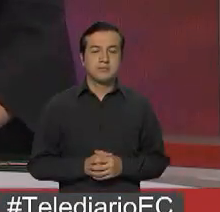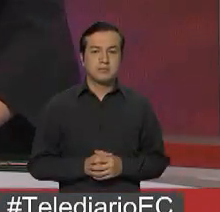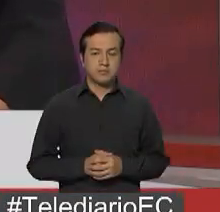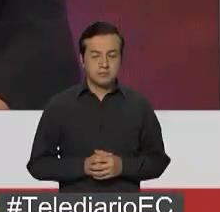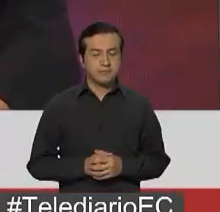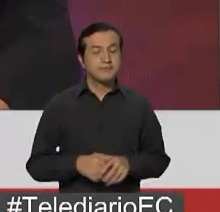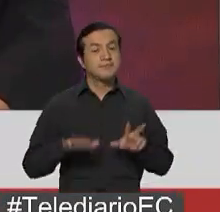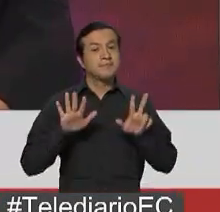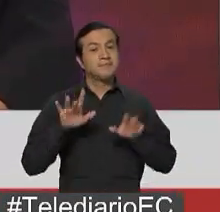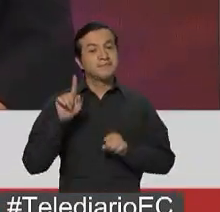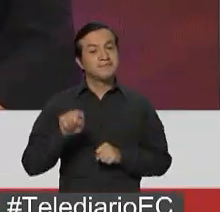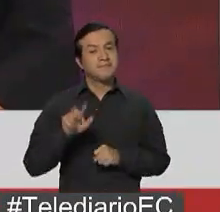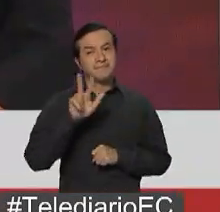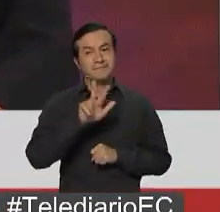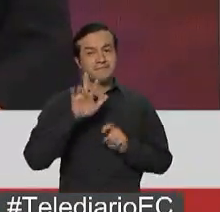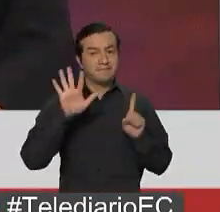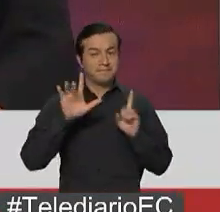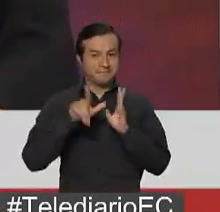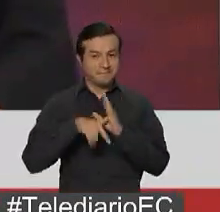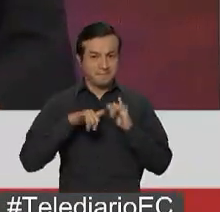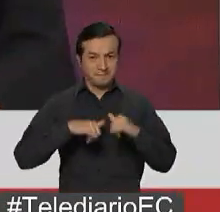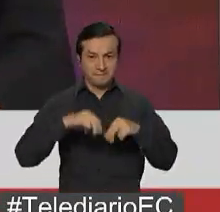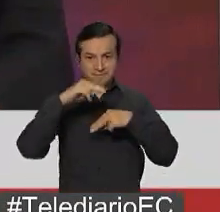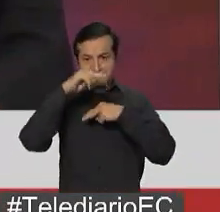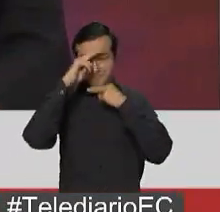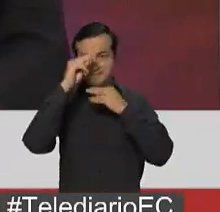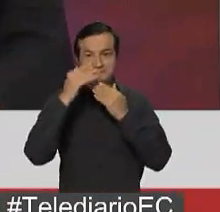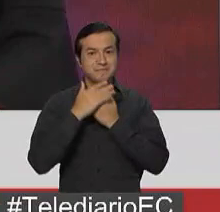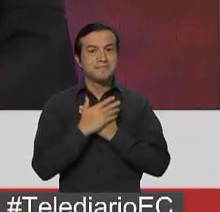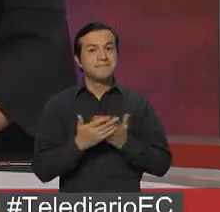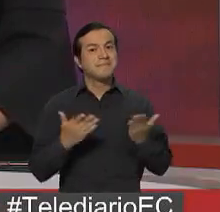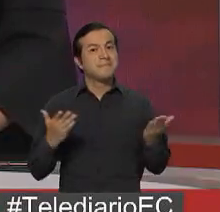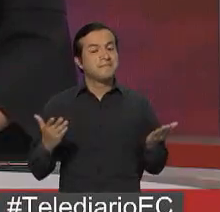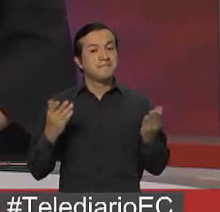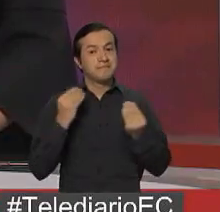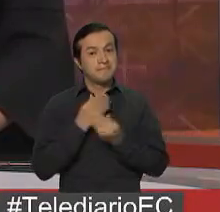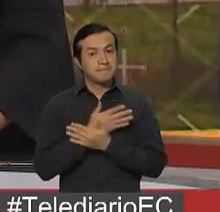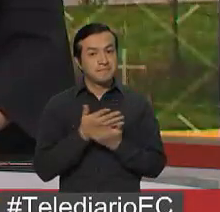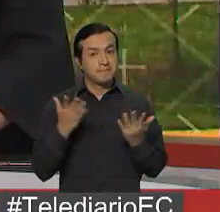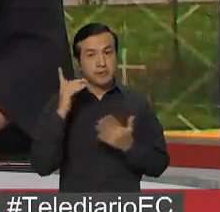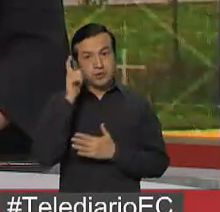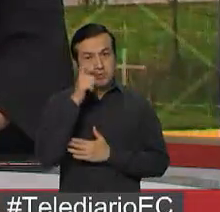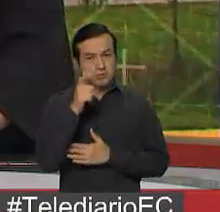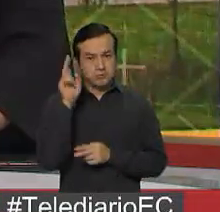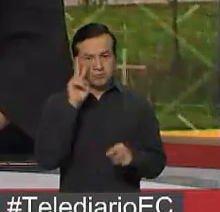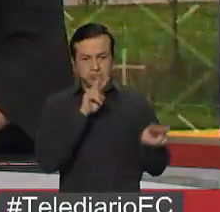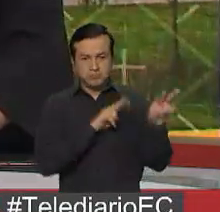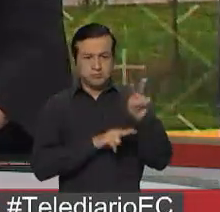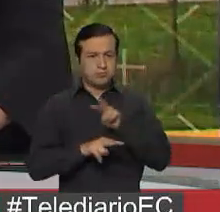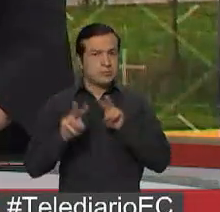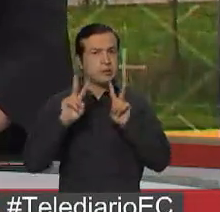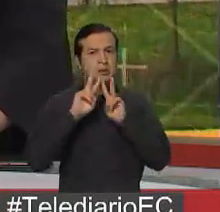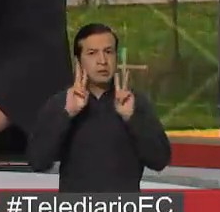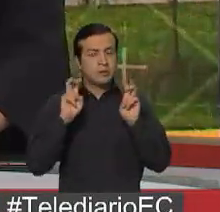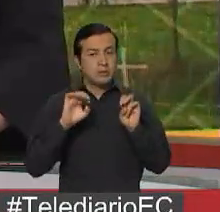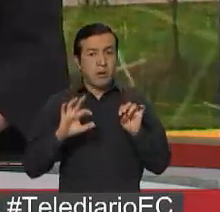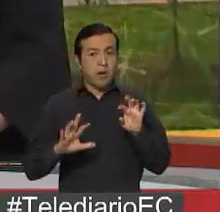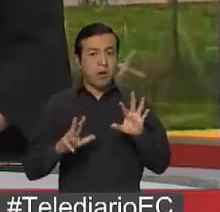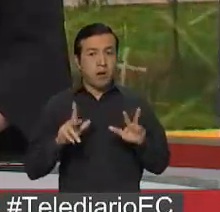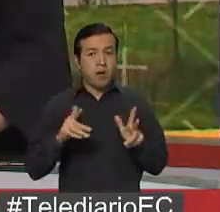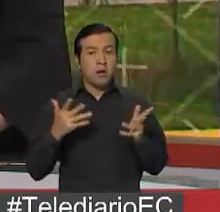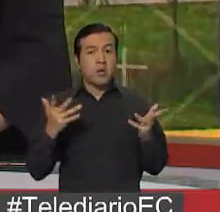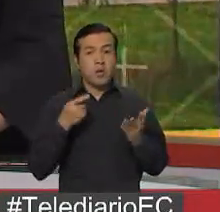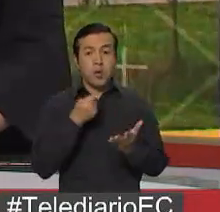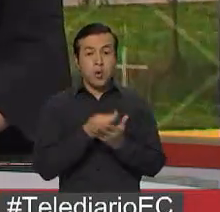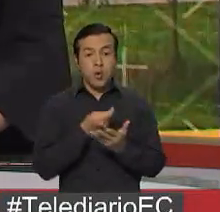8 de la mañana con 36 minutos seguimos con ustedes en telediario les contamos que la fiscalía investiga un presunto delito de peculado en la